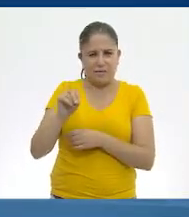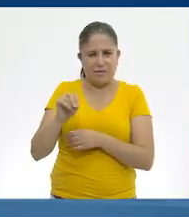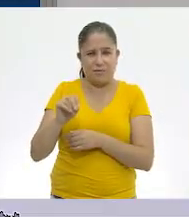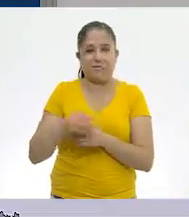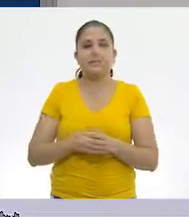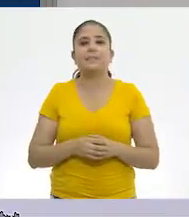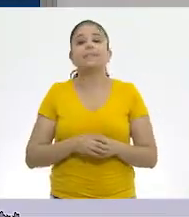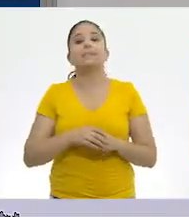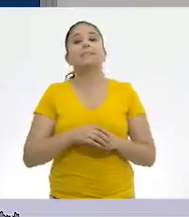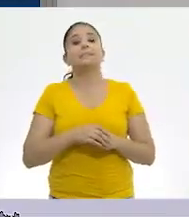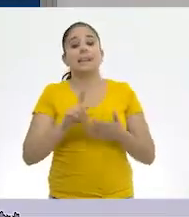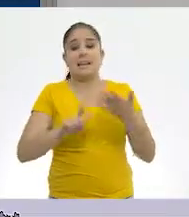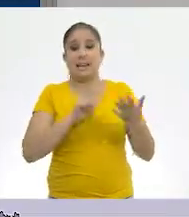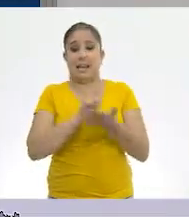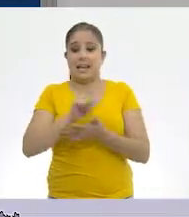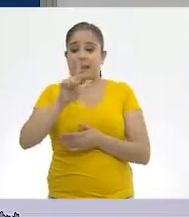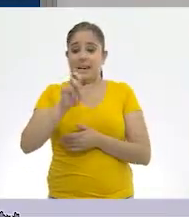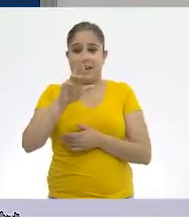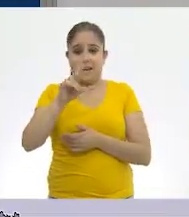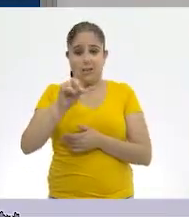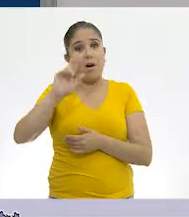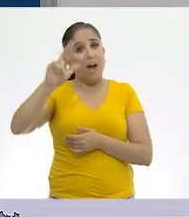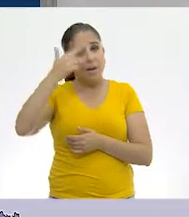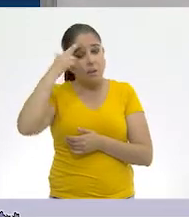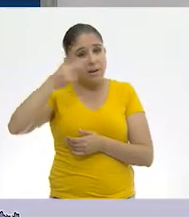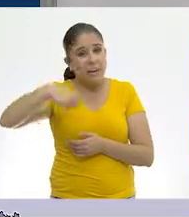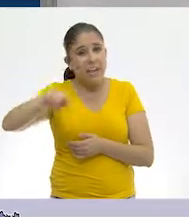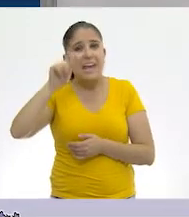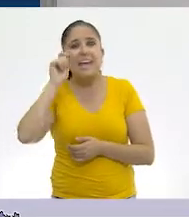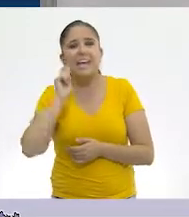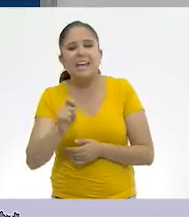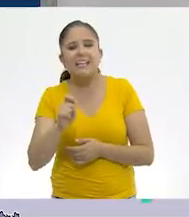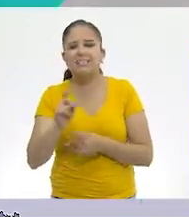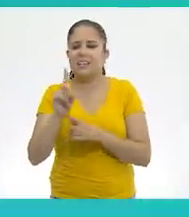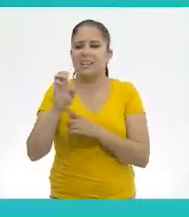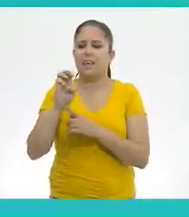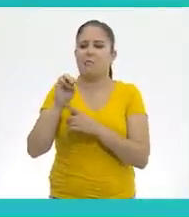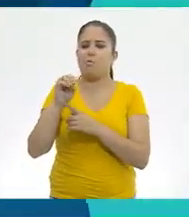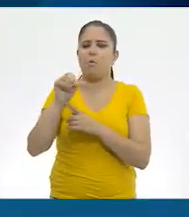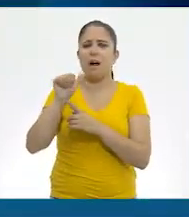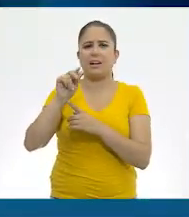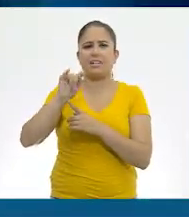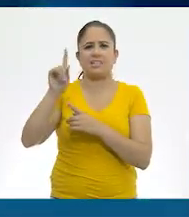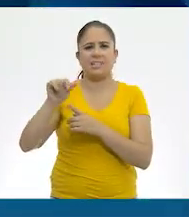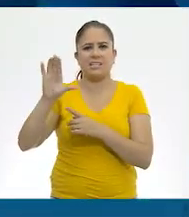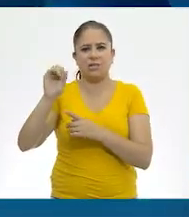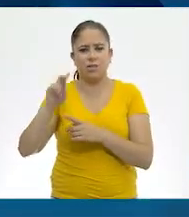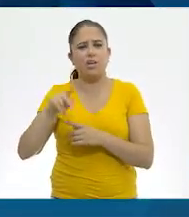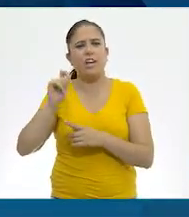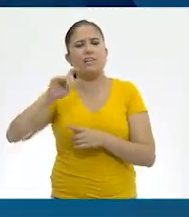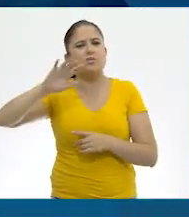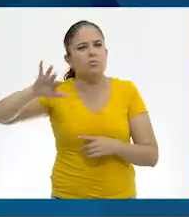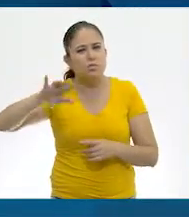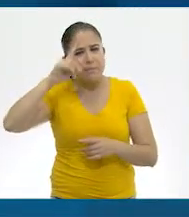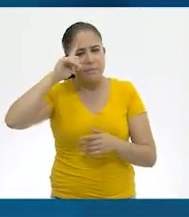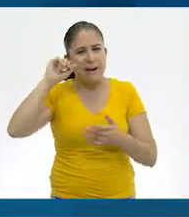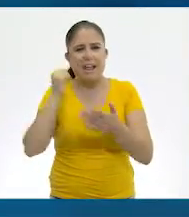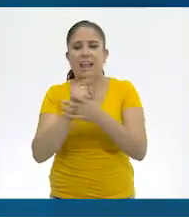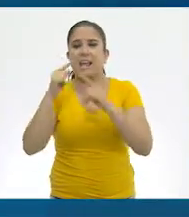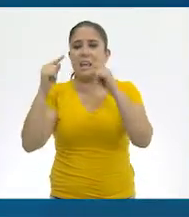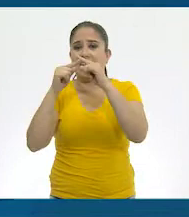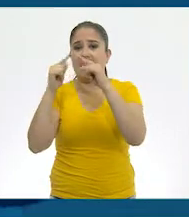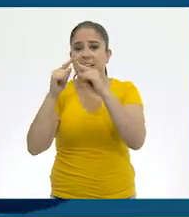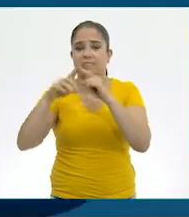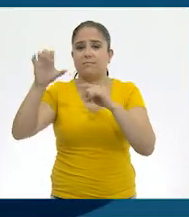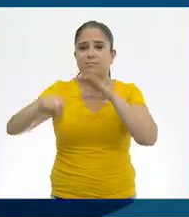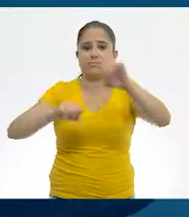Claro. La Ley Lerdo, acuérdense, trataba sobre la desamortización y con eso se buscaba nacionalizar las propiedades de la iglesia